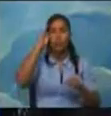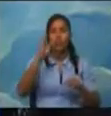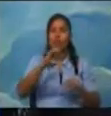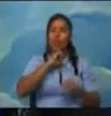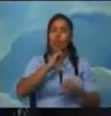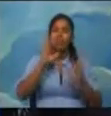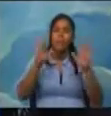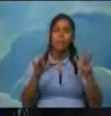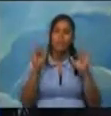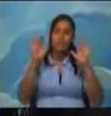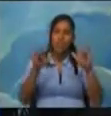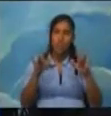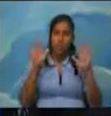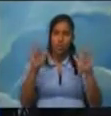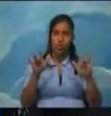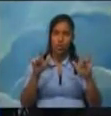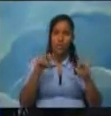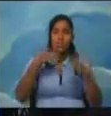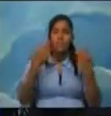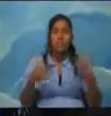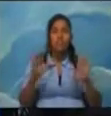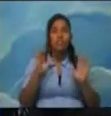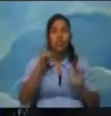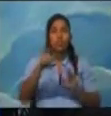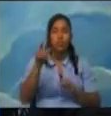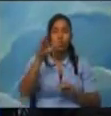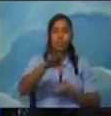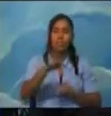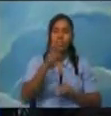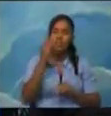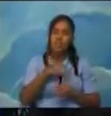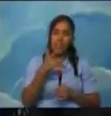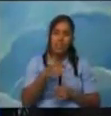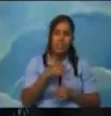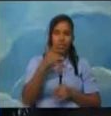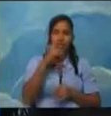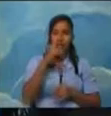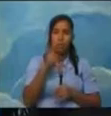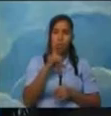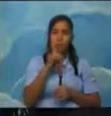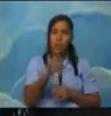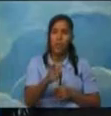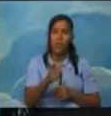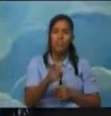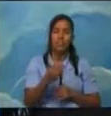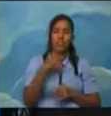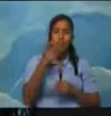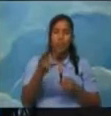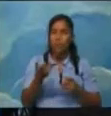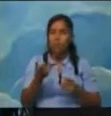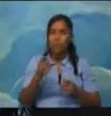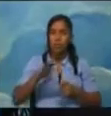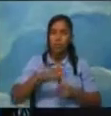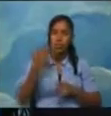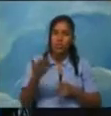de misericordia. Quizás usted se siente en este momento y dice, ¿cómo es posible que yo haya pecado